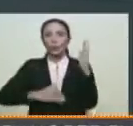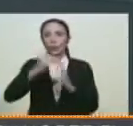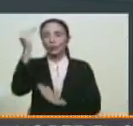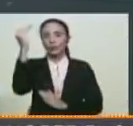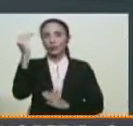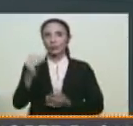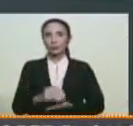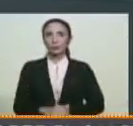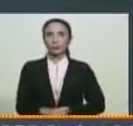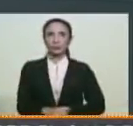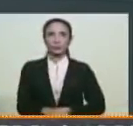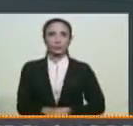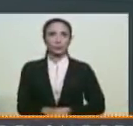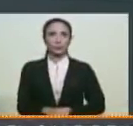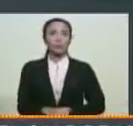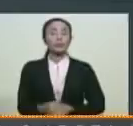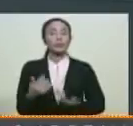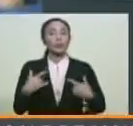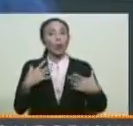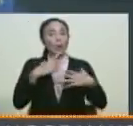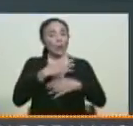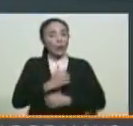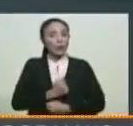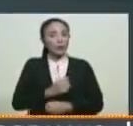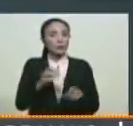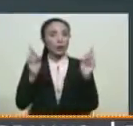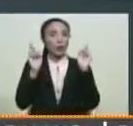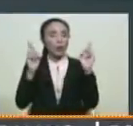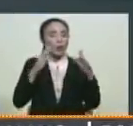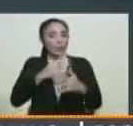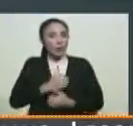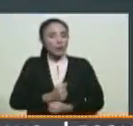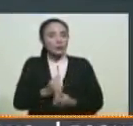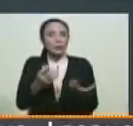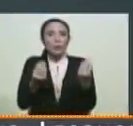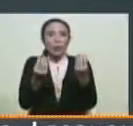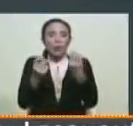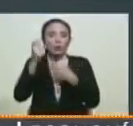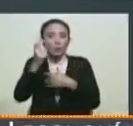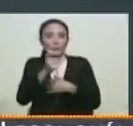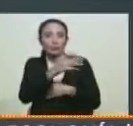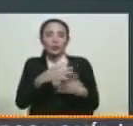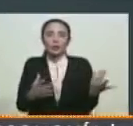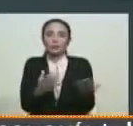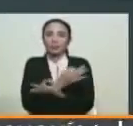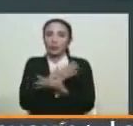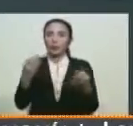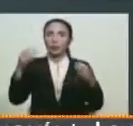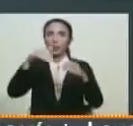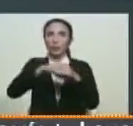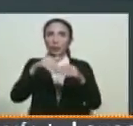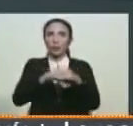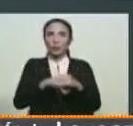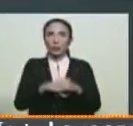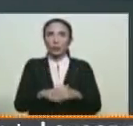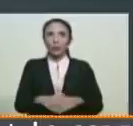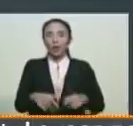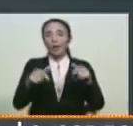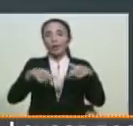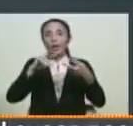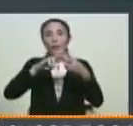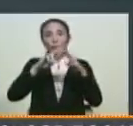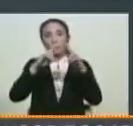sueño, es la esperanza que tenemos, millones de venezolanos. Con una votación récord, en Venezuela garantizamos la